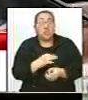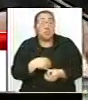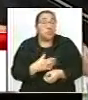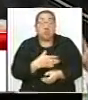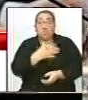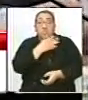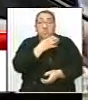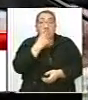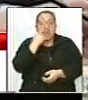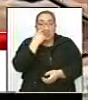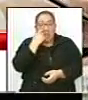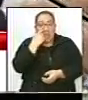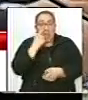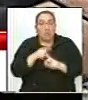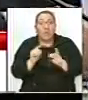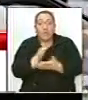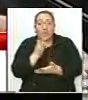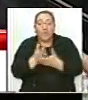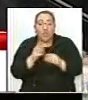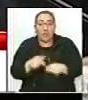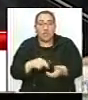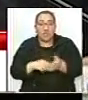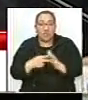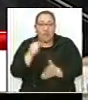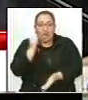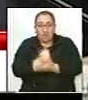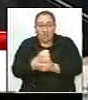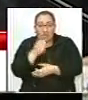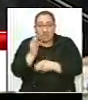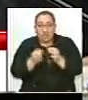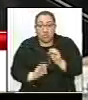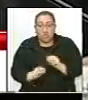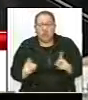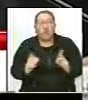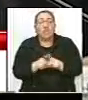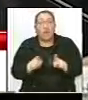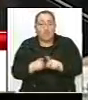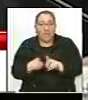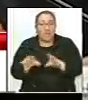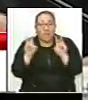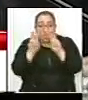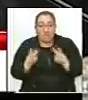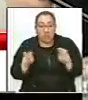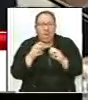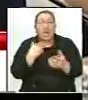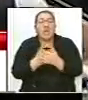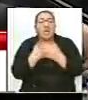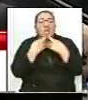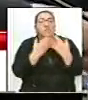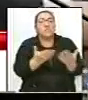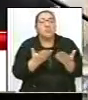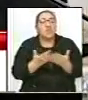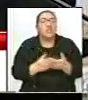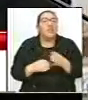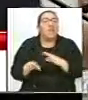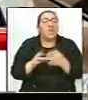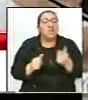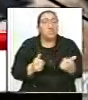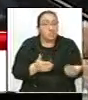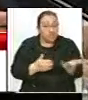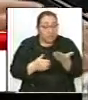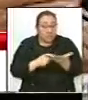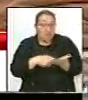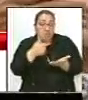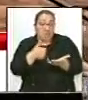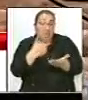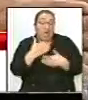El problema aquí de fondo no es solamente aprobar los presupuestos, sino también hacer una evaluación por resultados, porque los resultados yo